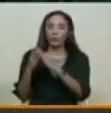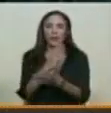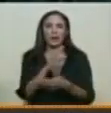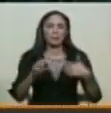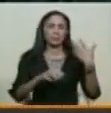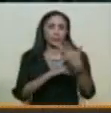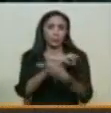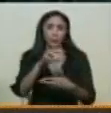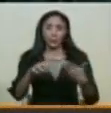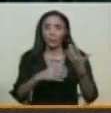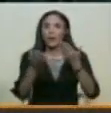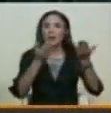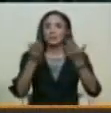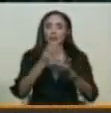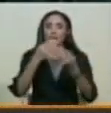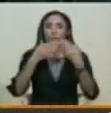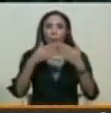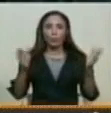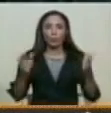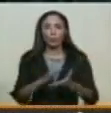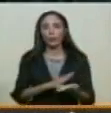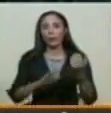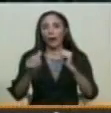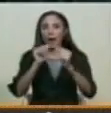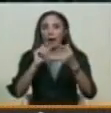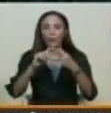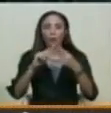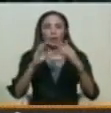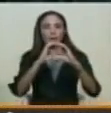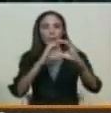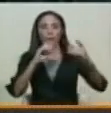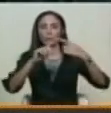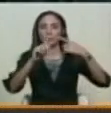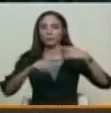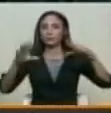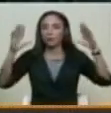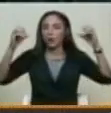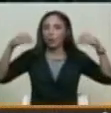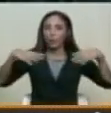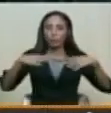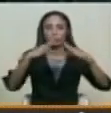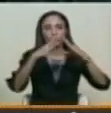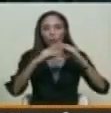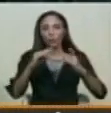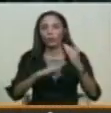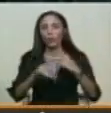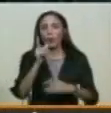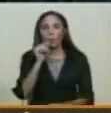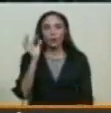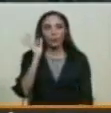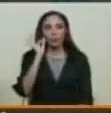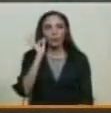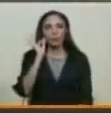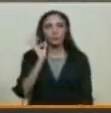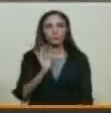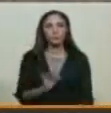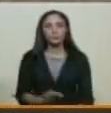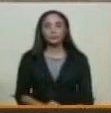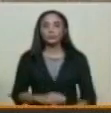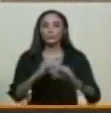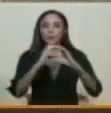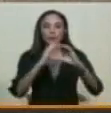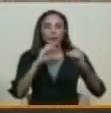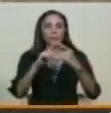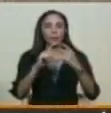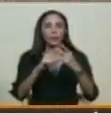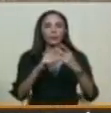acuciosos para la vida diaria, para la cotidianidad de todas nuestras hermanas y de todos nuestros hermanos. Temas como el tema del transporte,